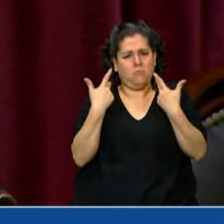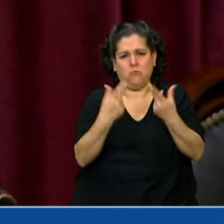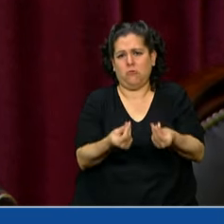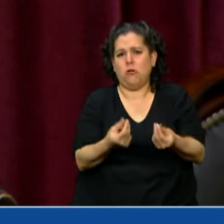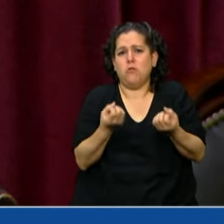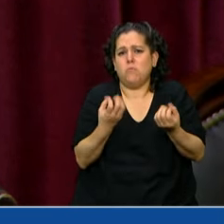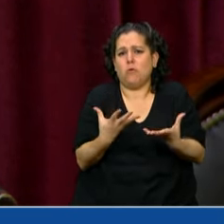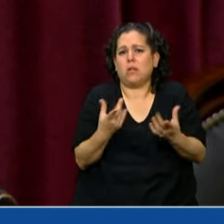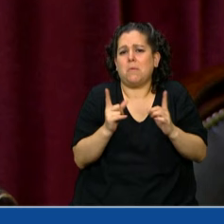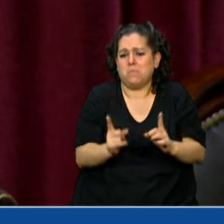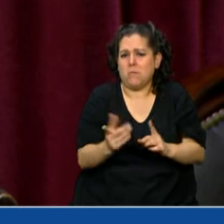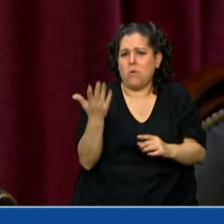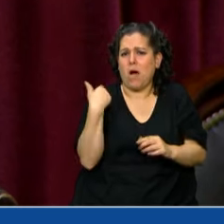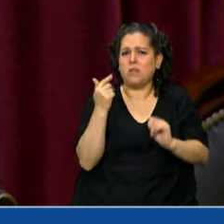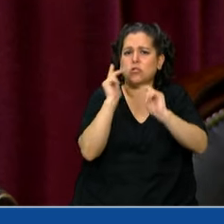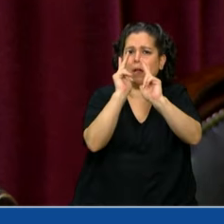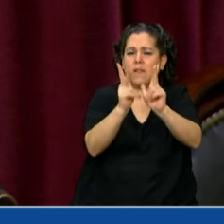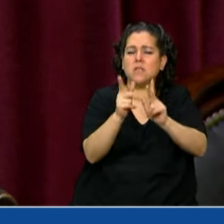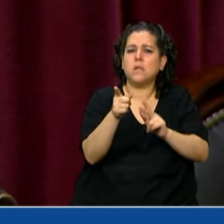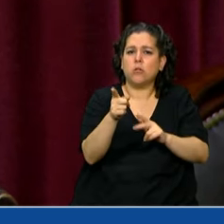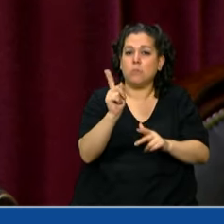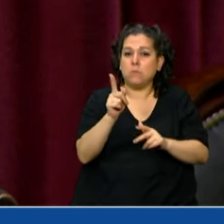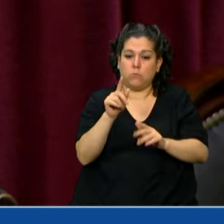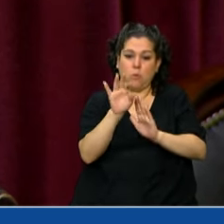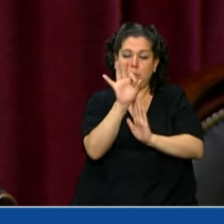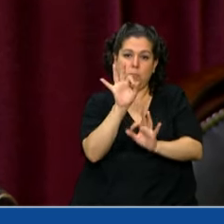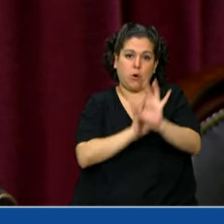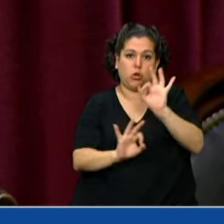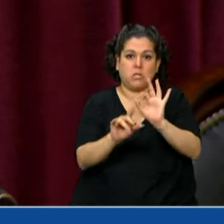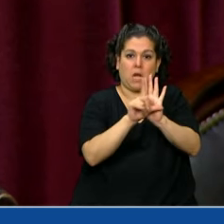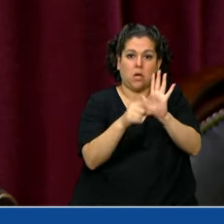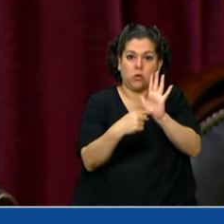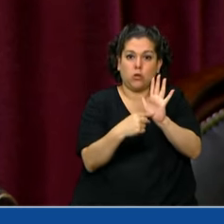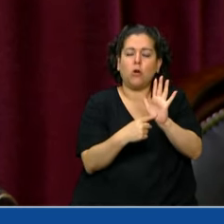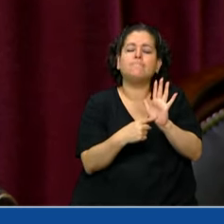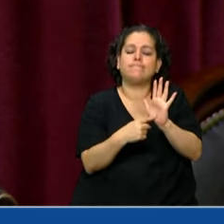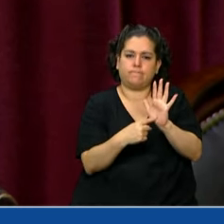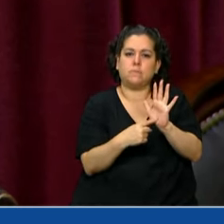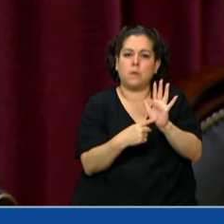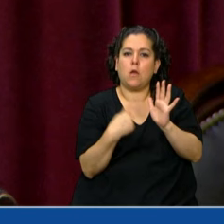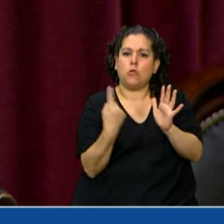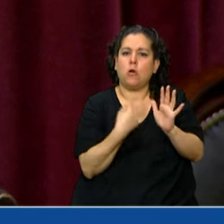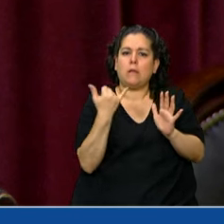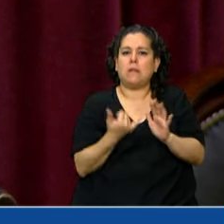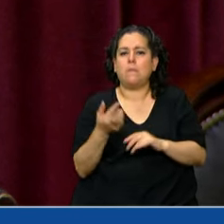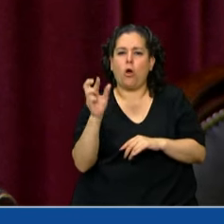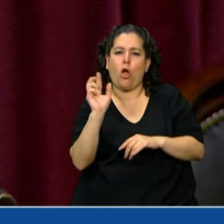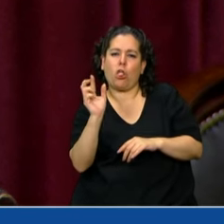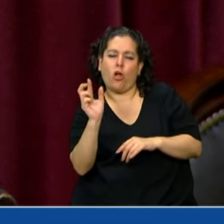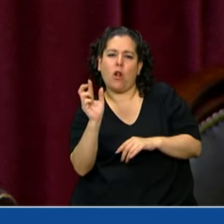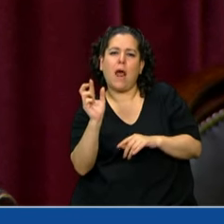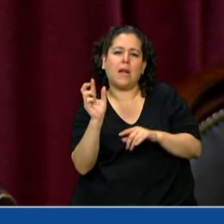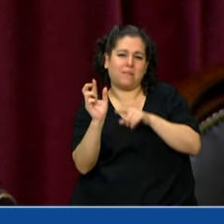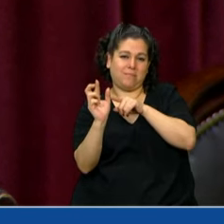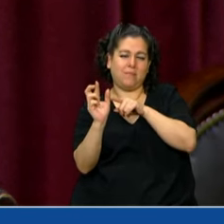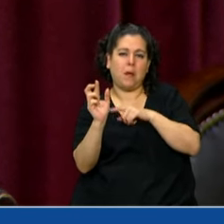lo que decía anteriormente de El marco en el que se da este proyecto que mientras tenemos el dólar paralelo arriba